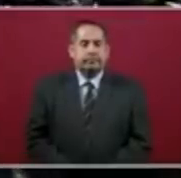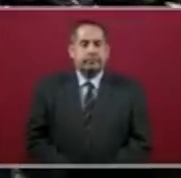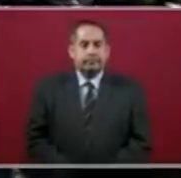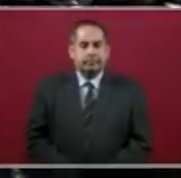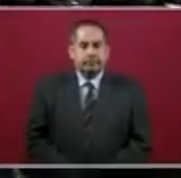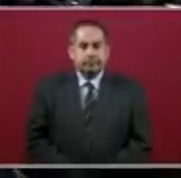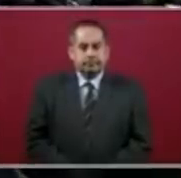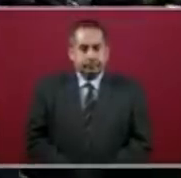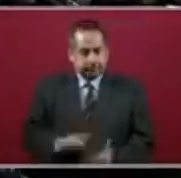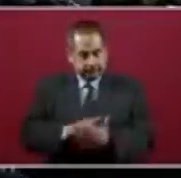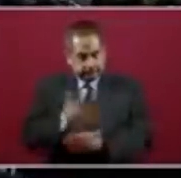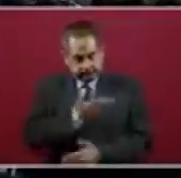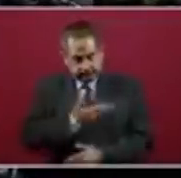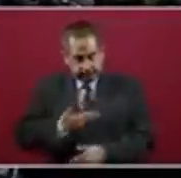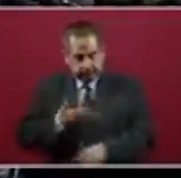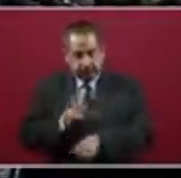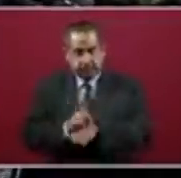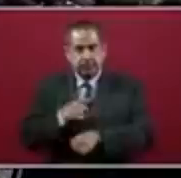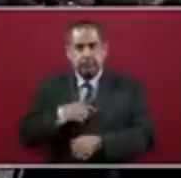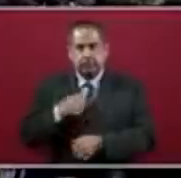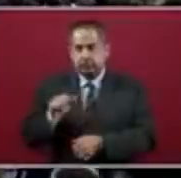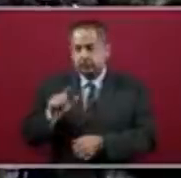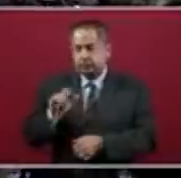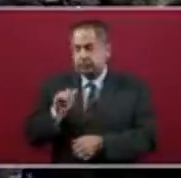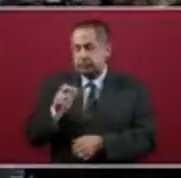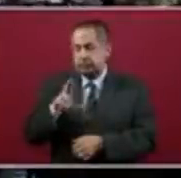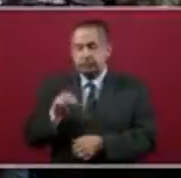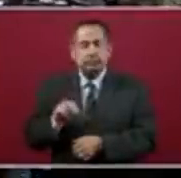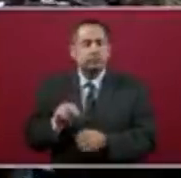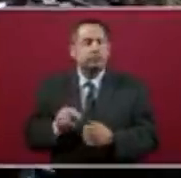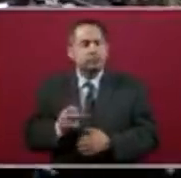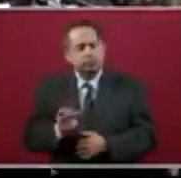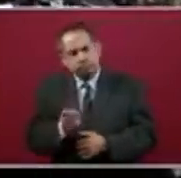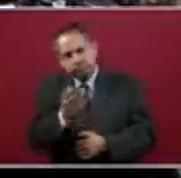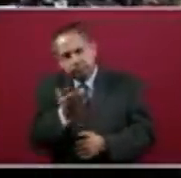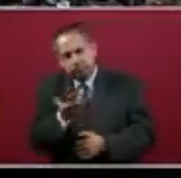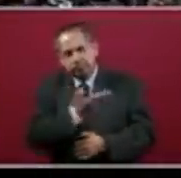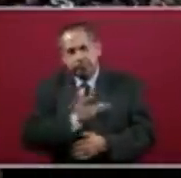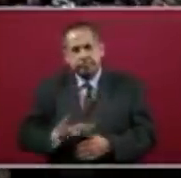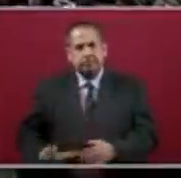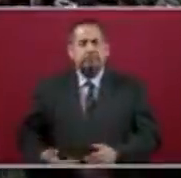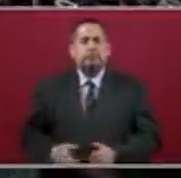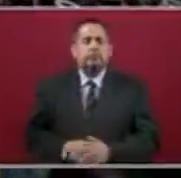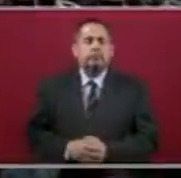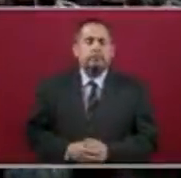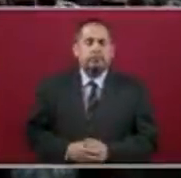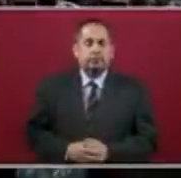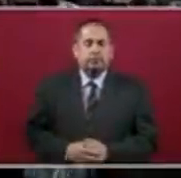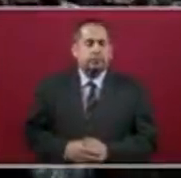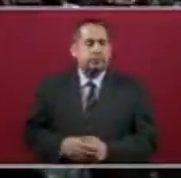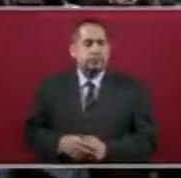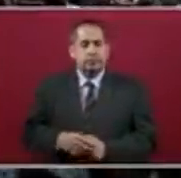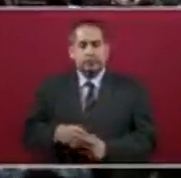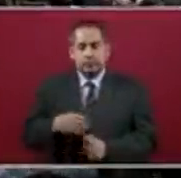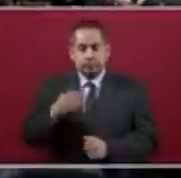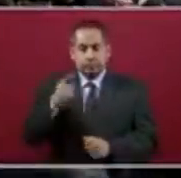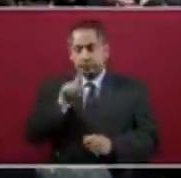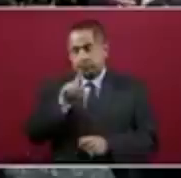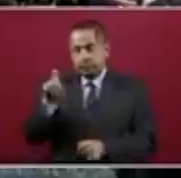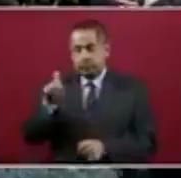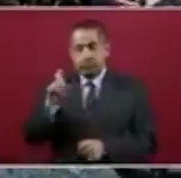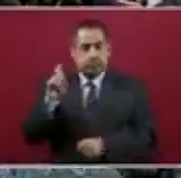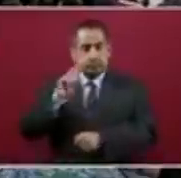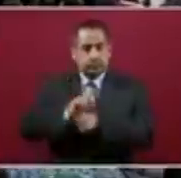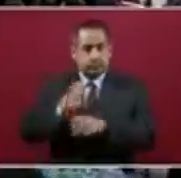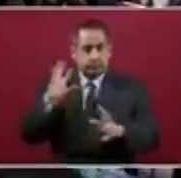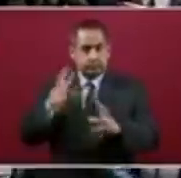Gracias, presidente. Buenos días. Alejandro Lelo de la Rea, Grupo Cantón. Presidente, en estos prácticamente ya 100 días de su gobierno hemos visto